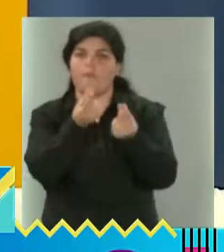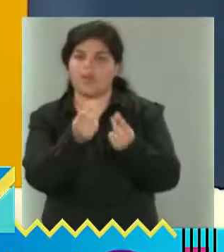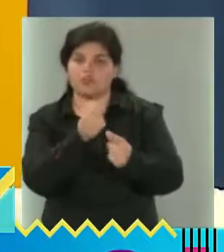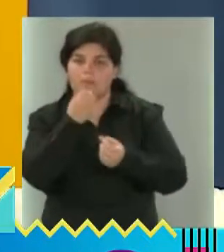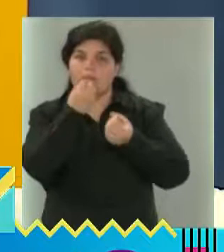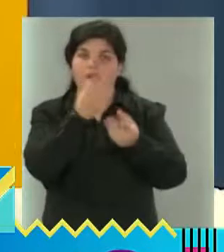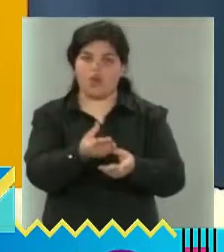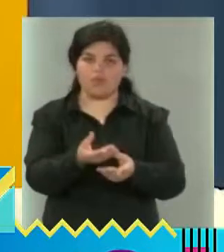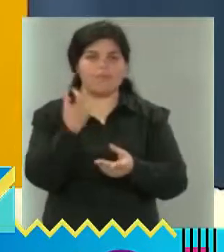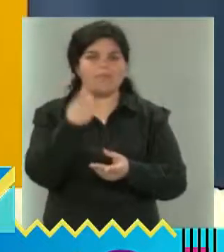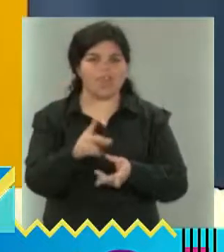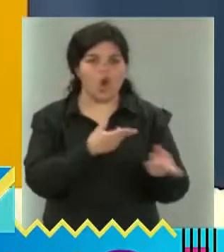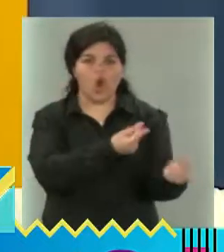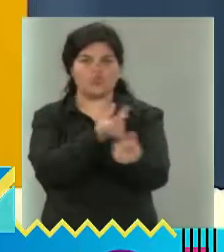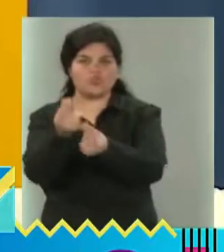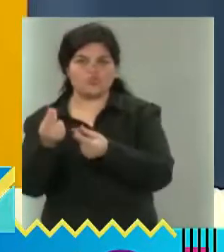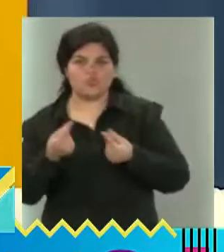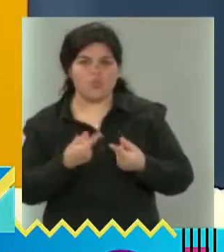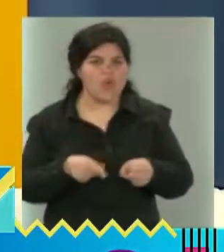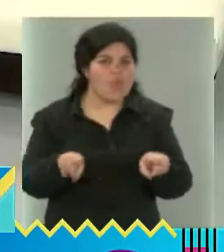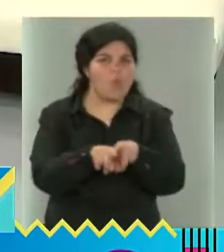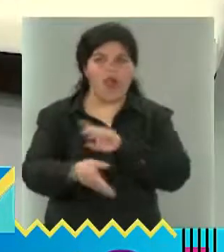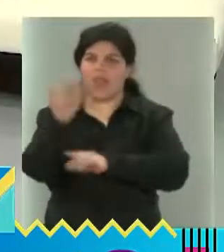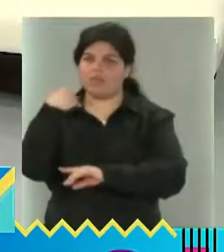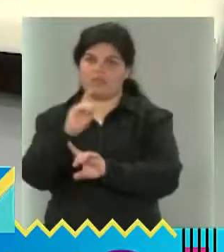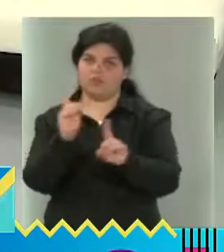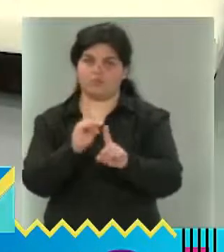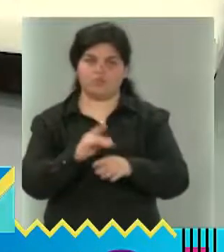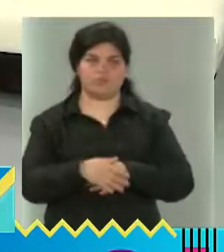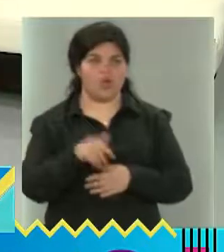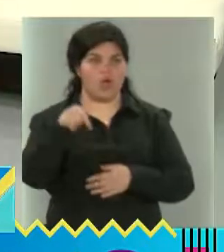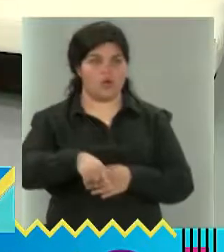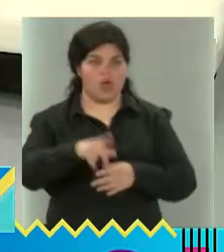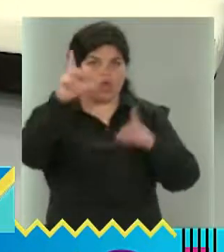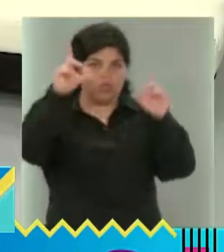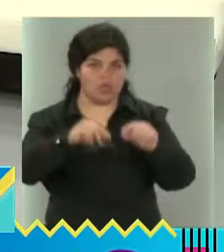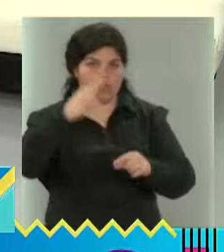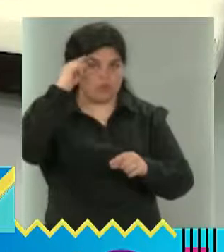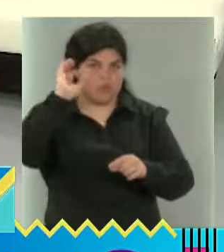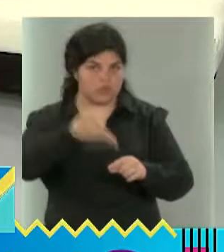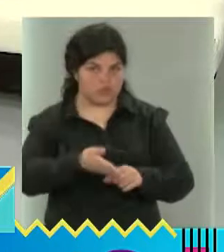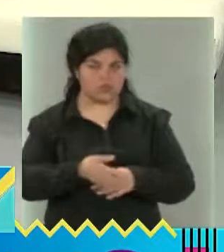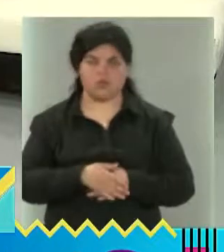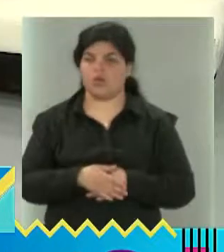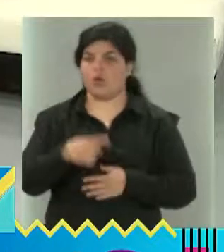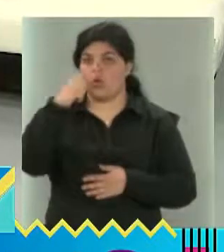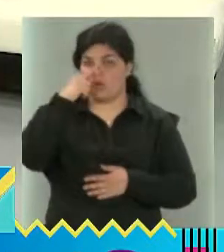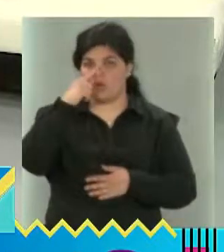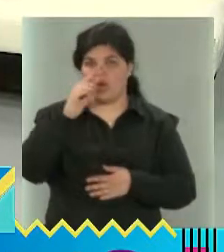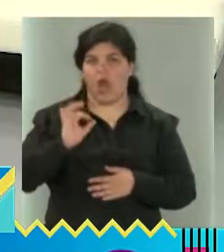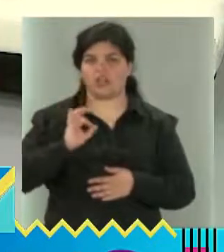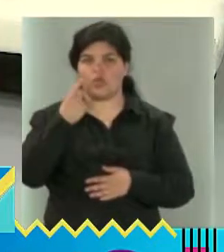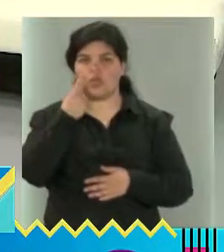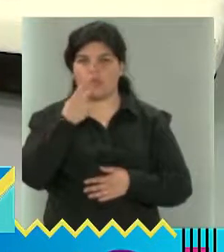recupera el consumo de vino. Ha caído en este último mes un 9%, en junio en relación al 2017,